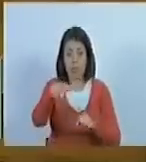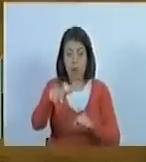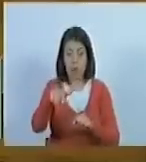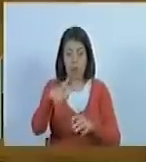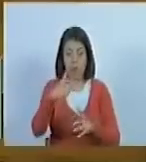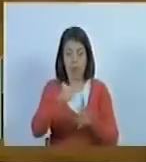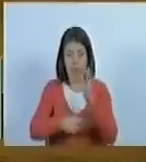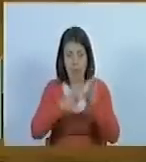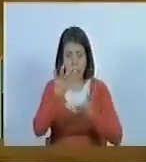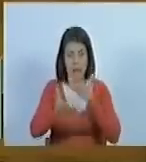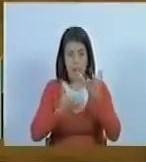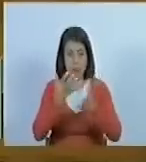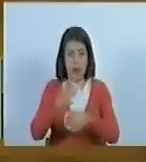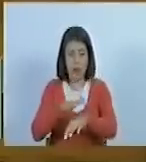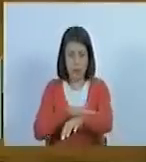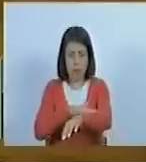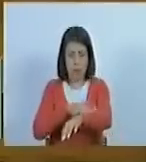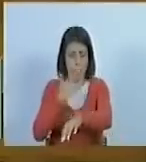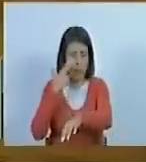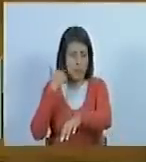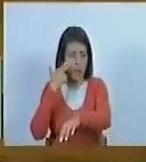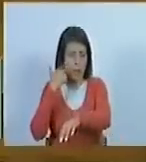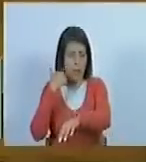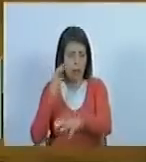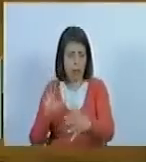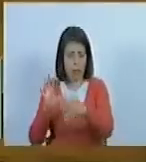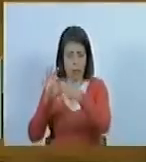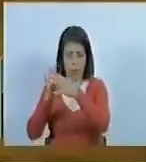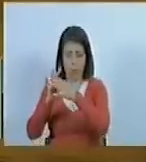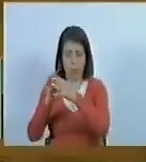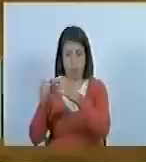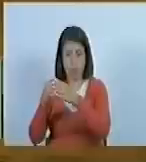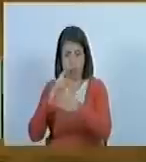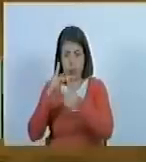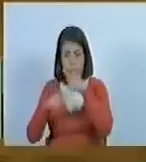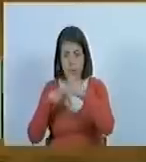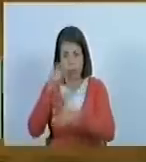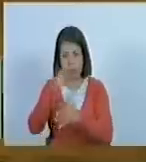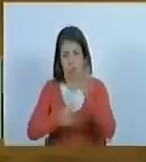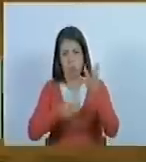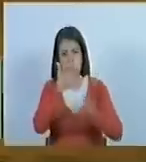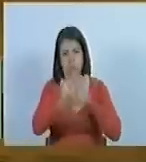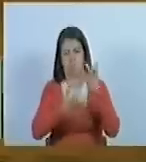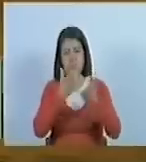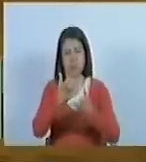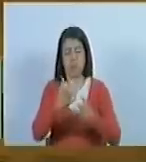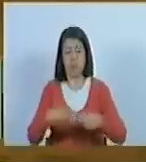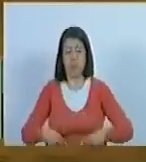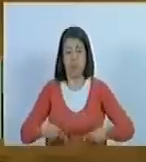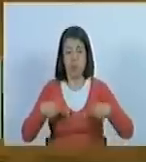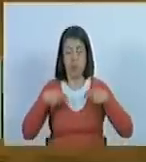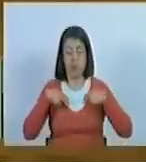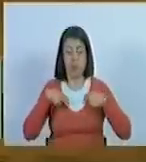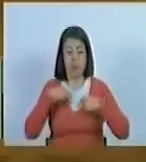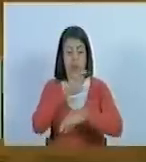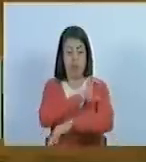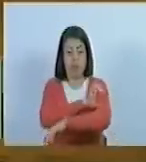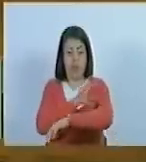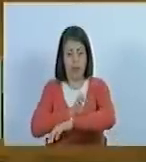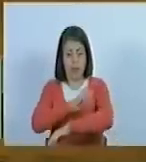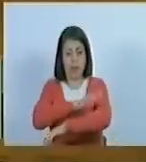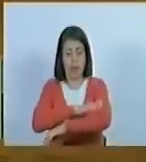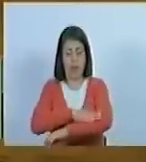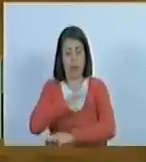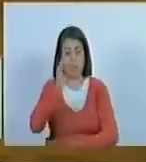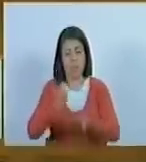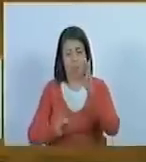por el color de su piel, porque la asocian con su militancia política. lo humano, lo ético, lo justo es generar contenidos